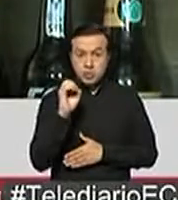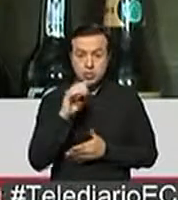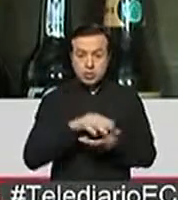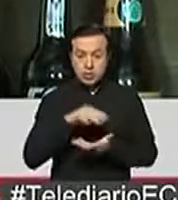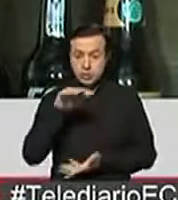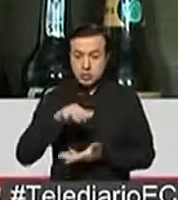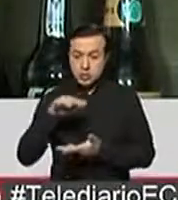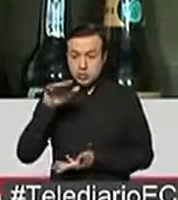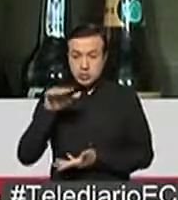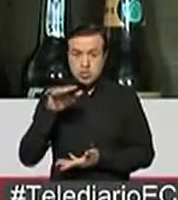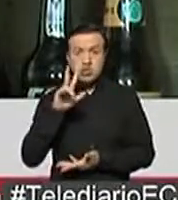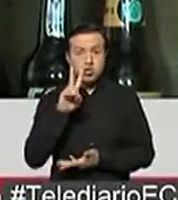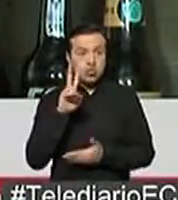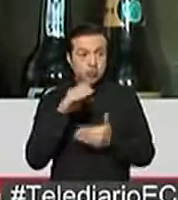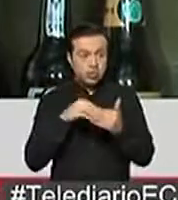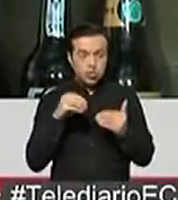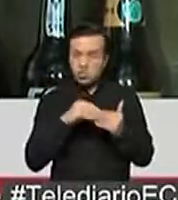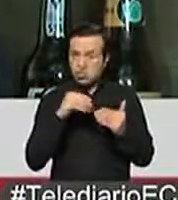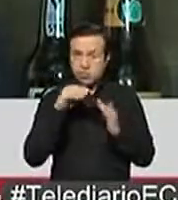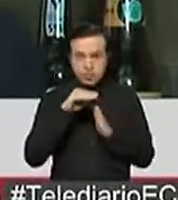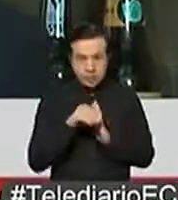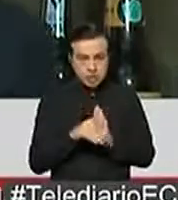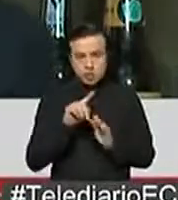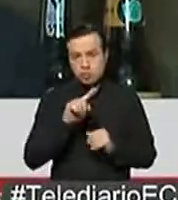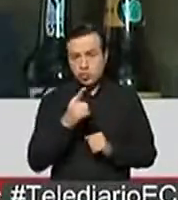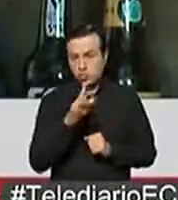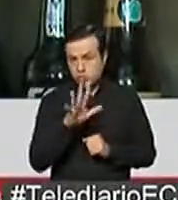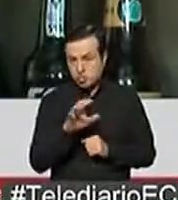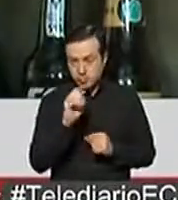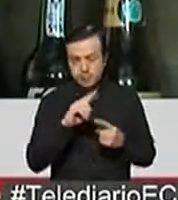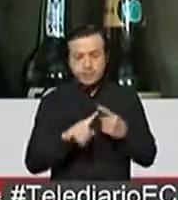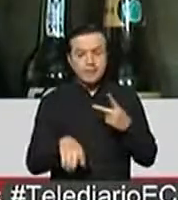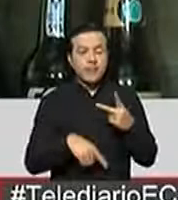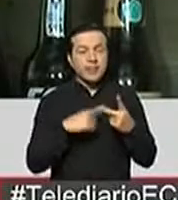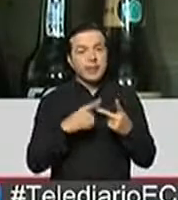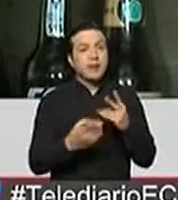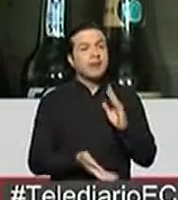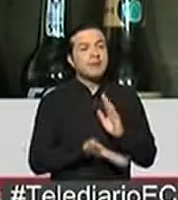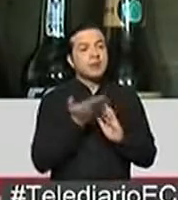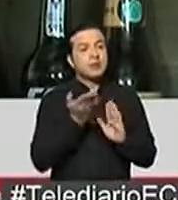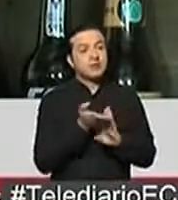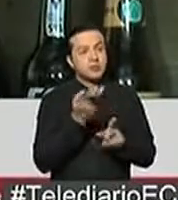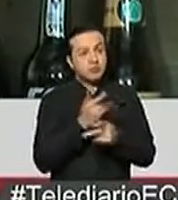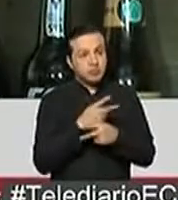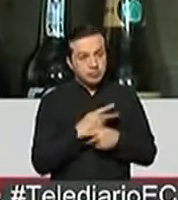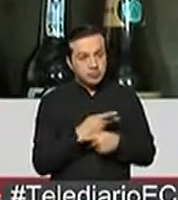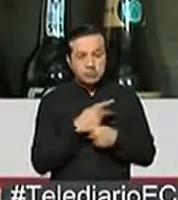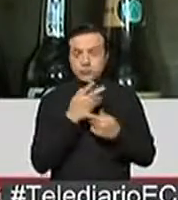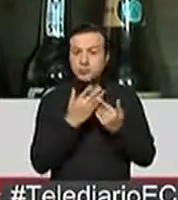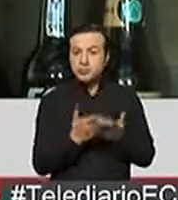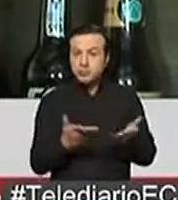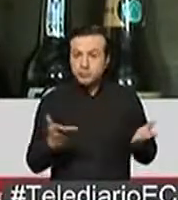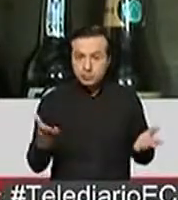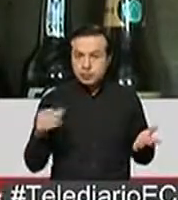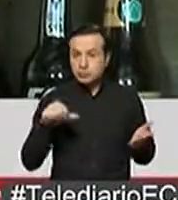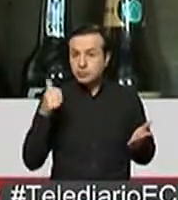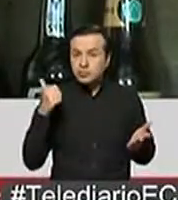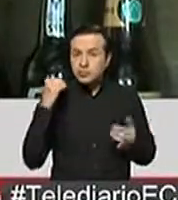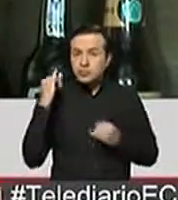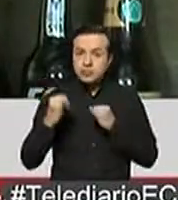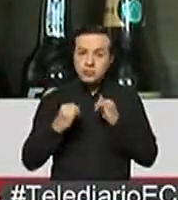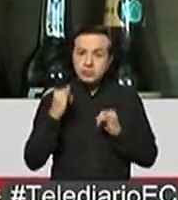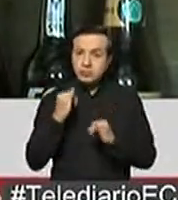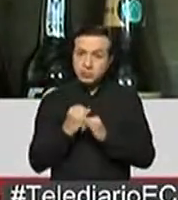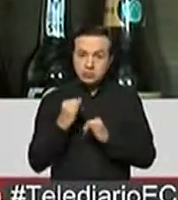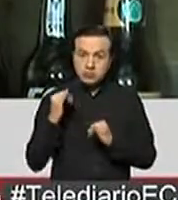lugar de los $2 por litro actualmente, incrementando su competitividad frente a competidores